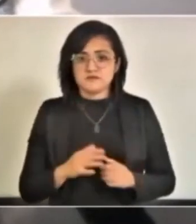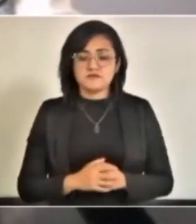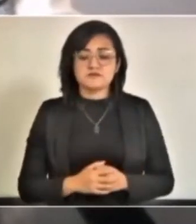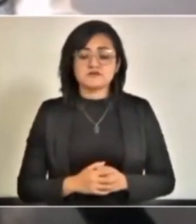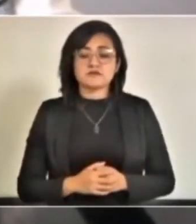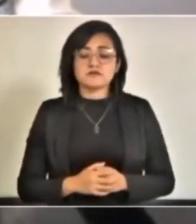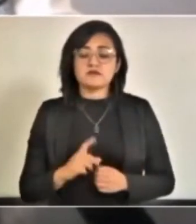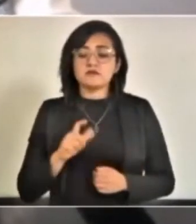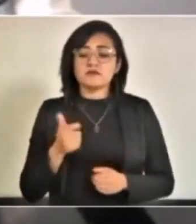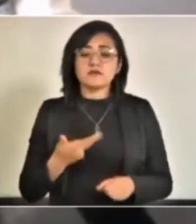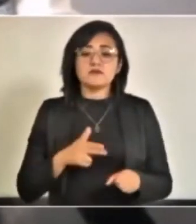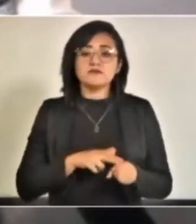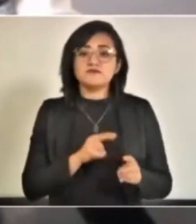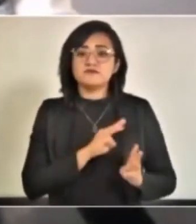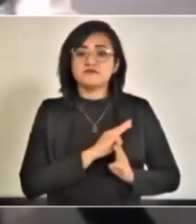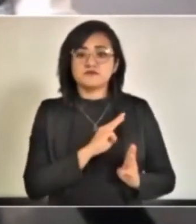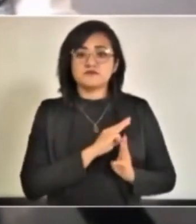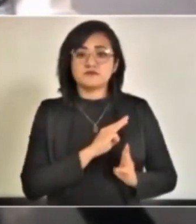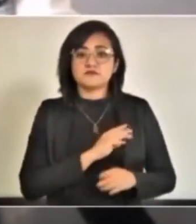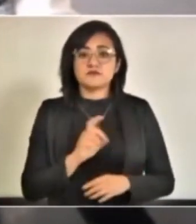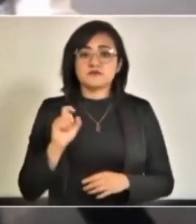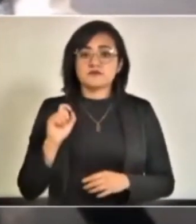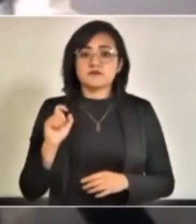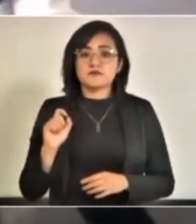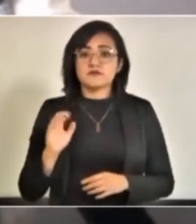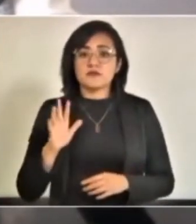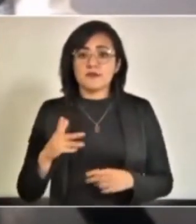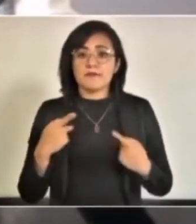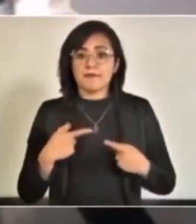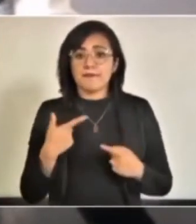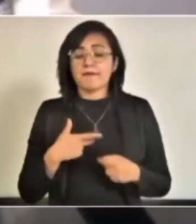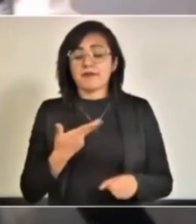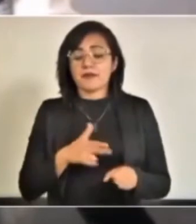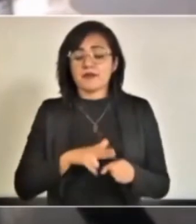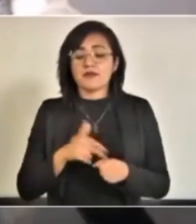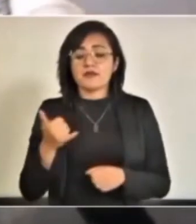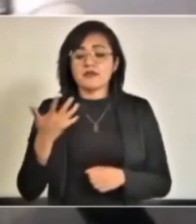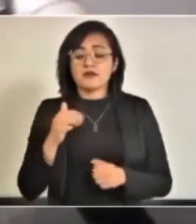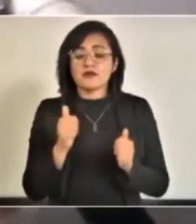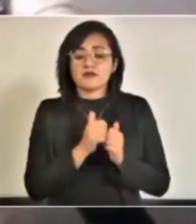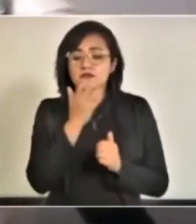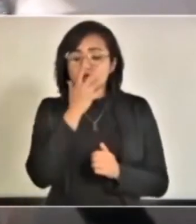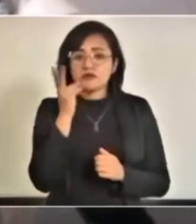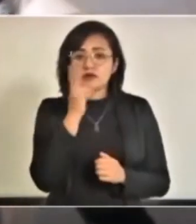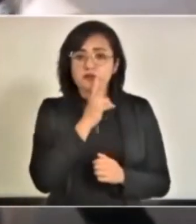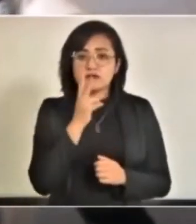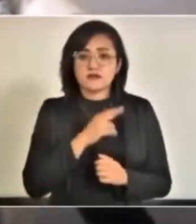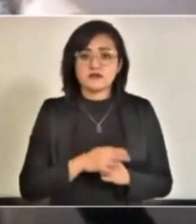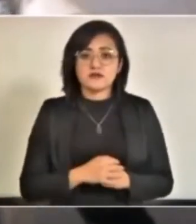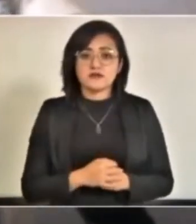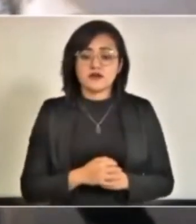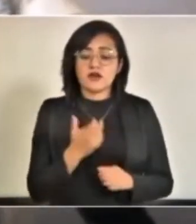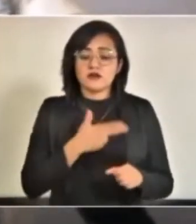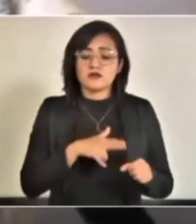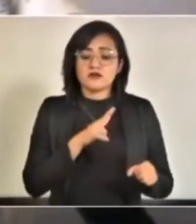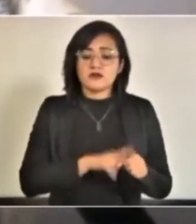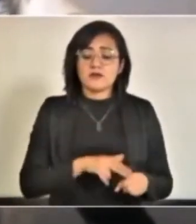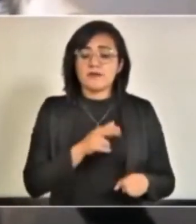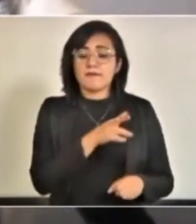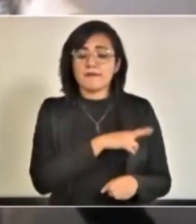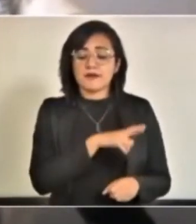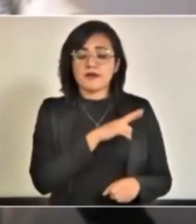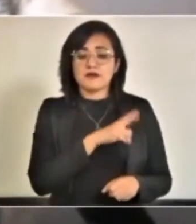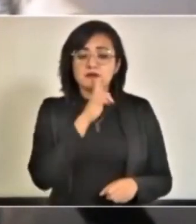el hospital militar regional 25 pacientes y 10 con ventilación asistida los hospitales privados